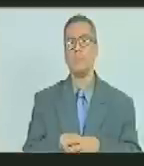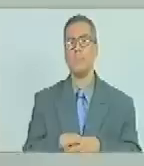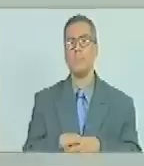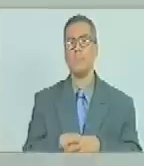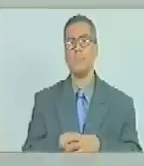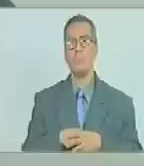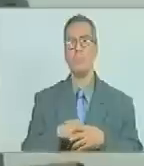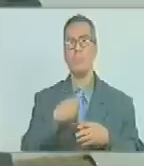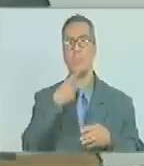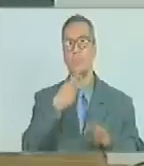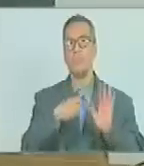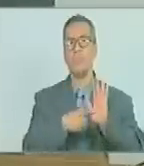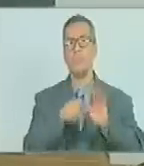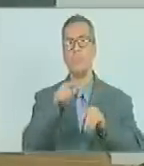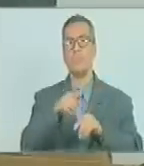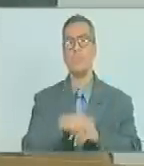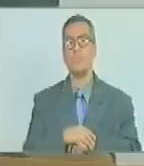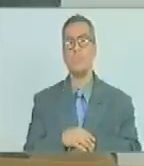Confesión de parte.